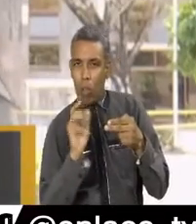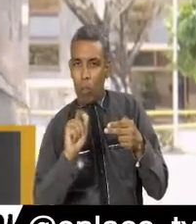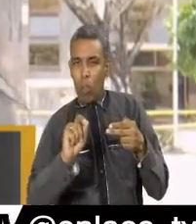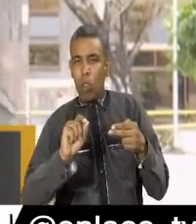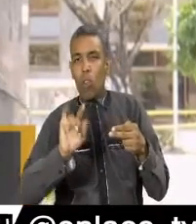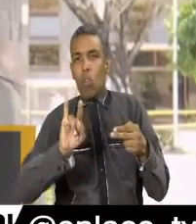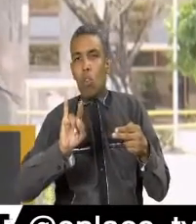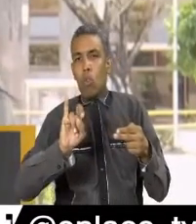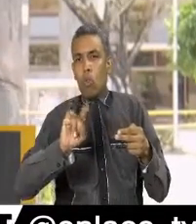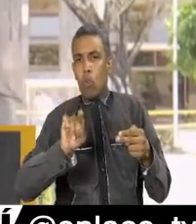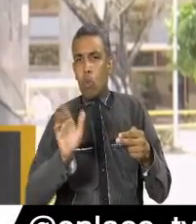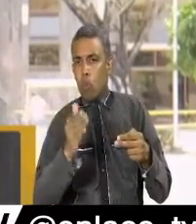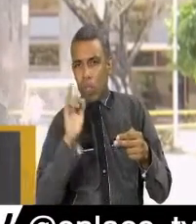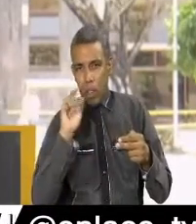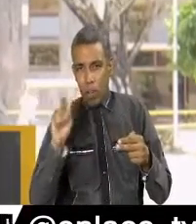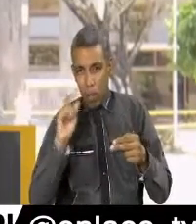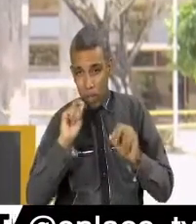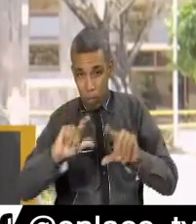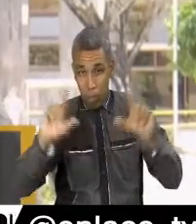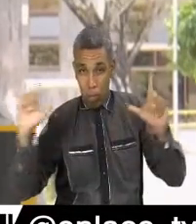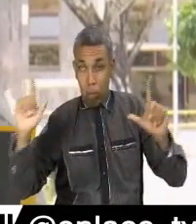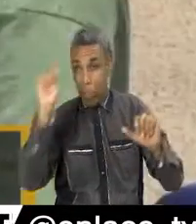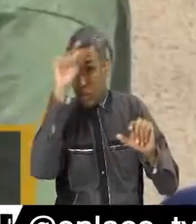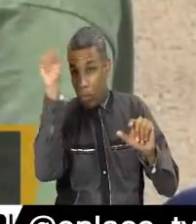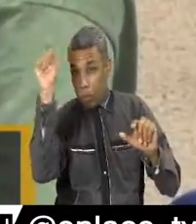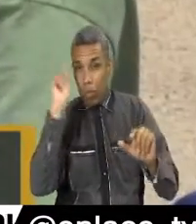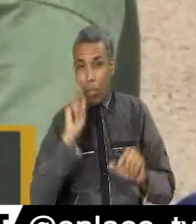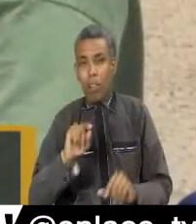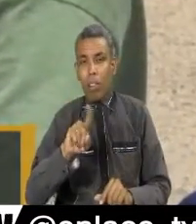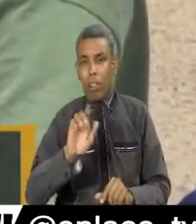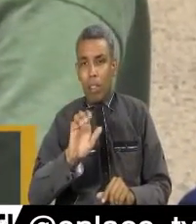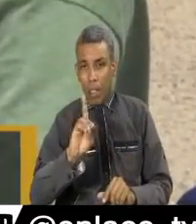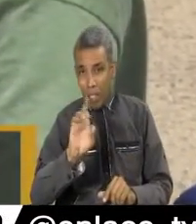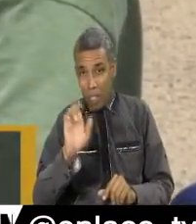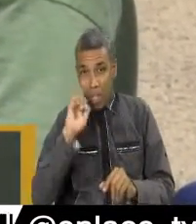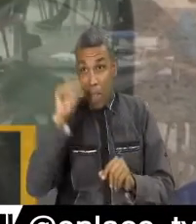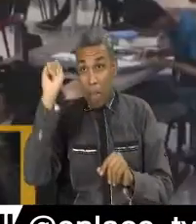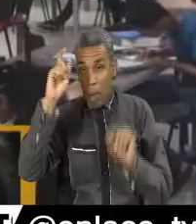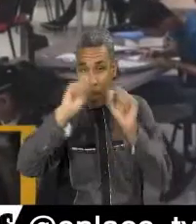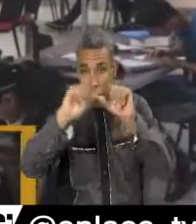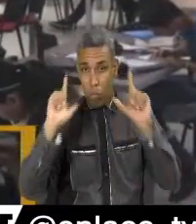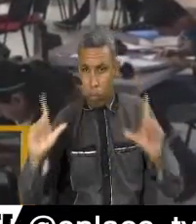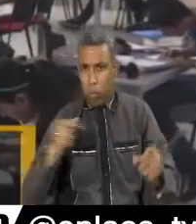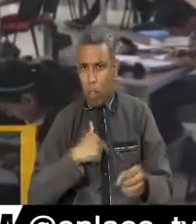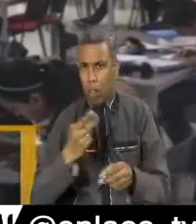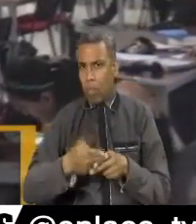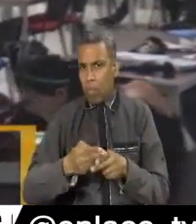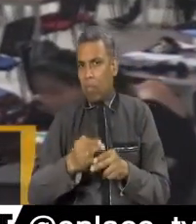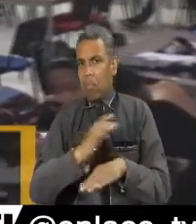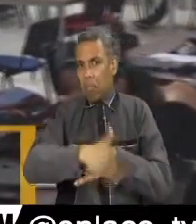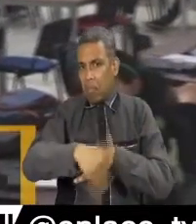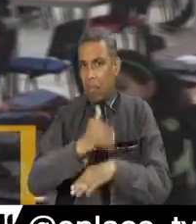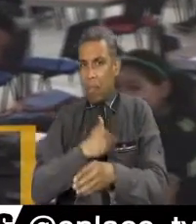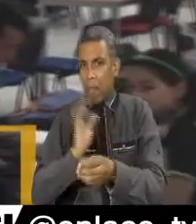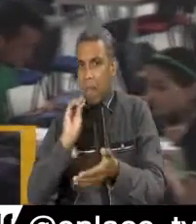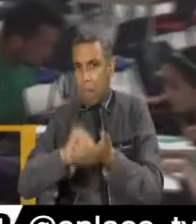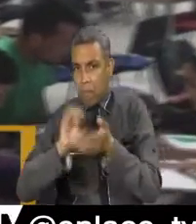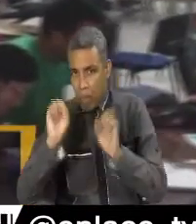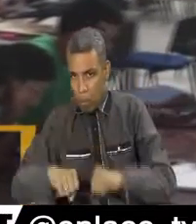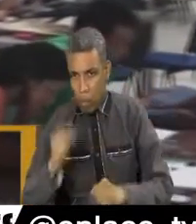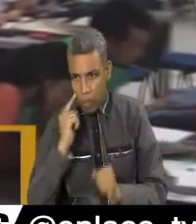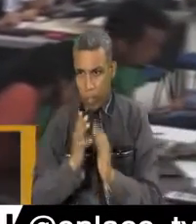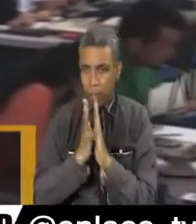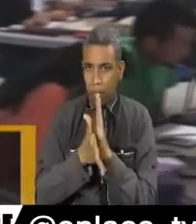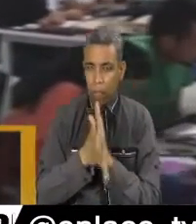www.uis.edu.com en el link sedes CUIS Barranca Bermeja. Se destaca por parte de las directivas de la universidad su oferta educativa. Precisamente